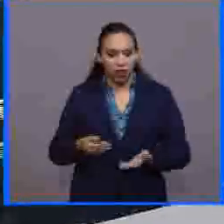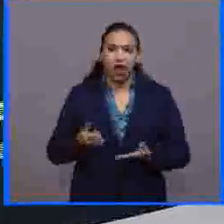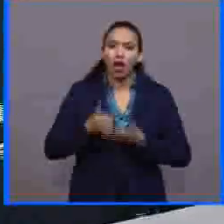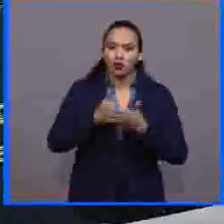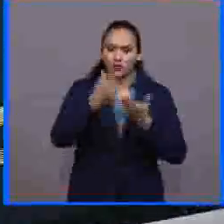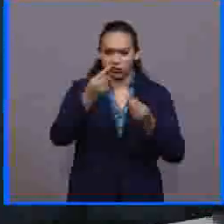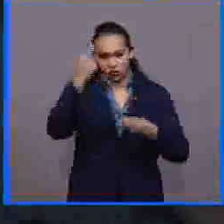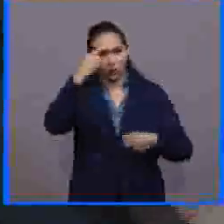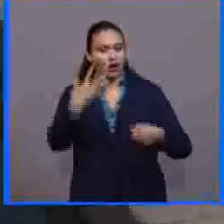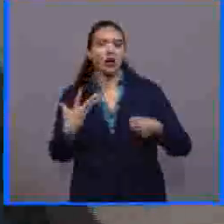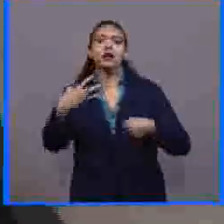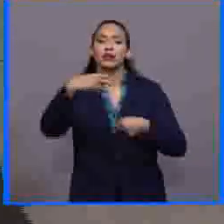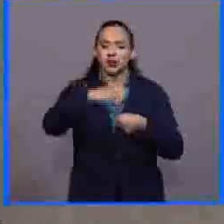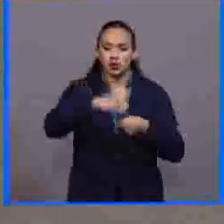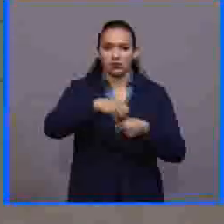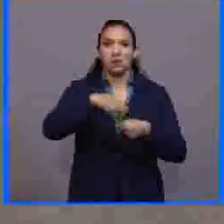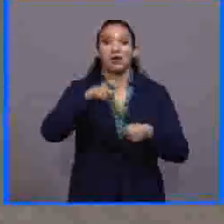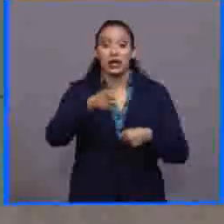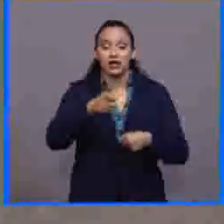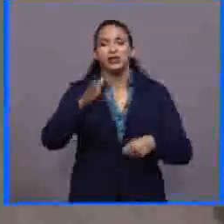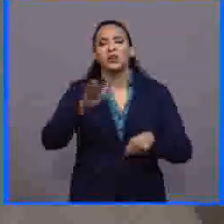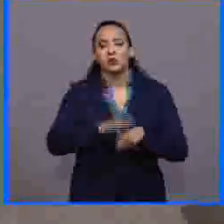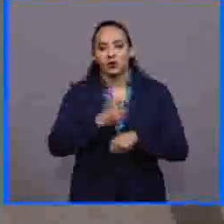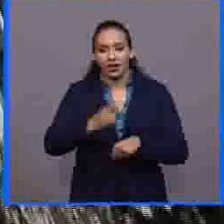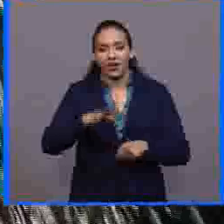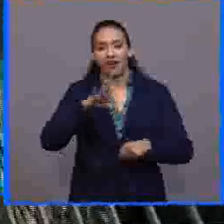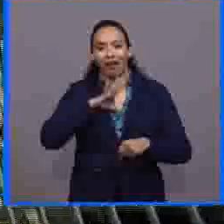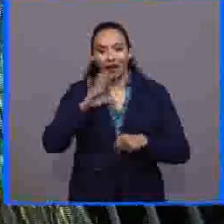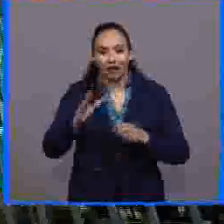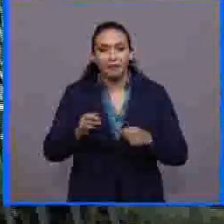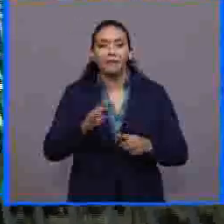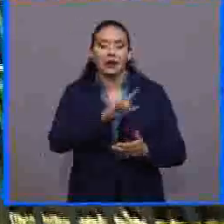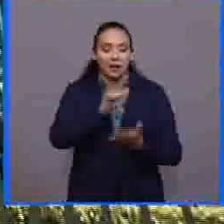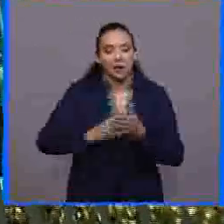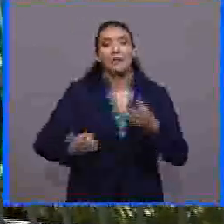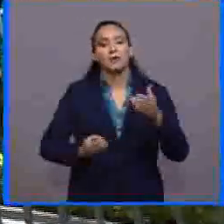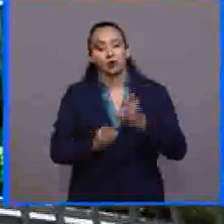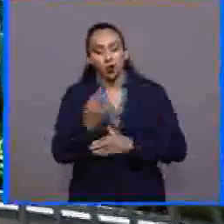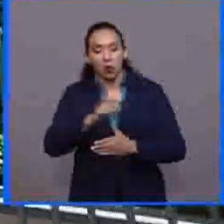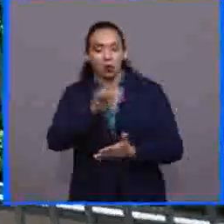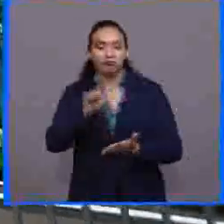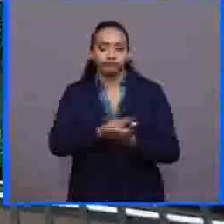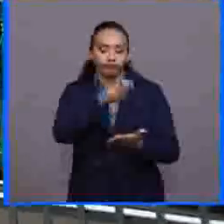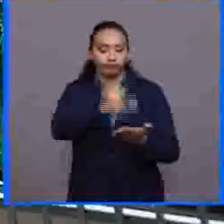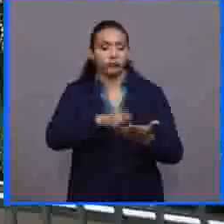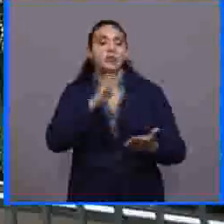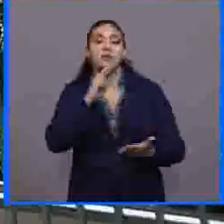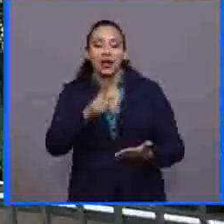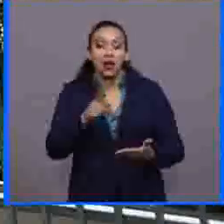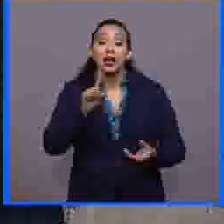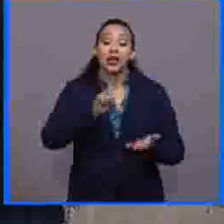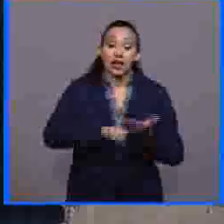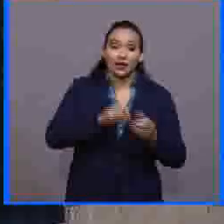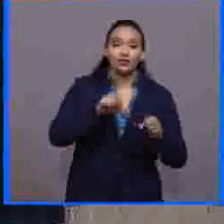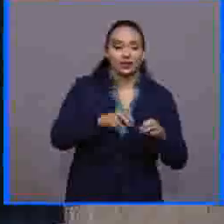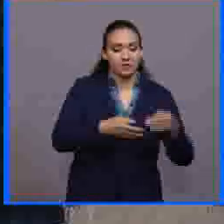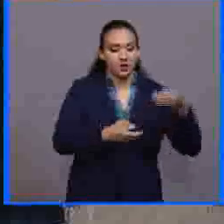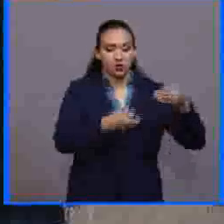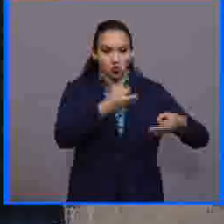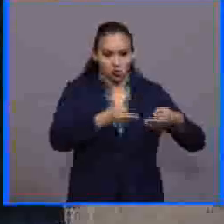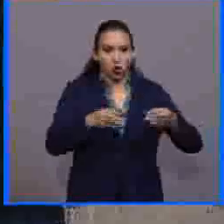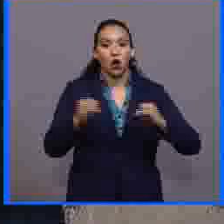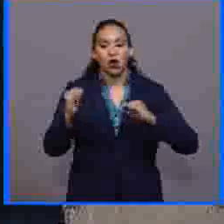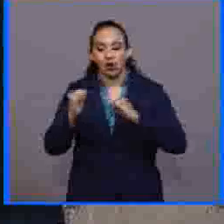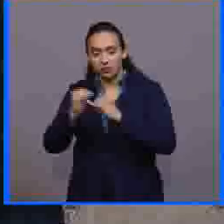inclusión que responde a una constante renovación, mejora de las dinámicas institucionales, así como de la cultura laboral y la